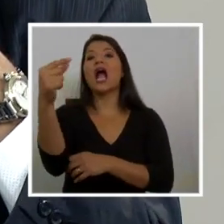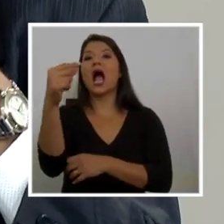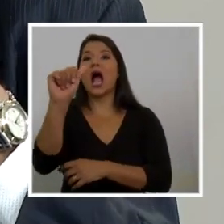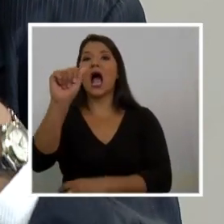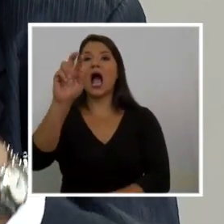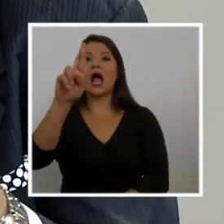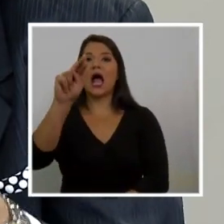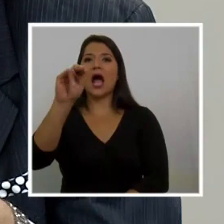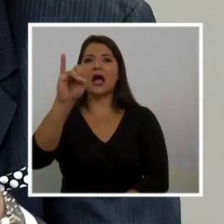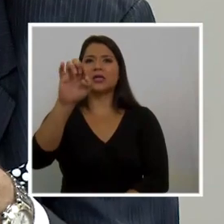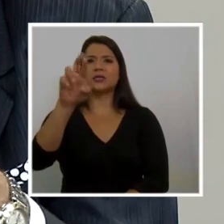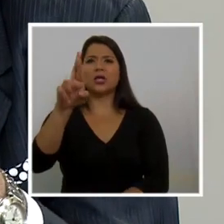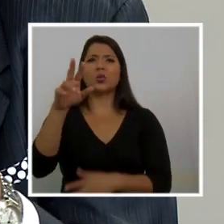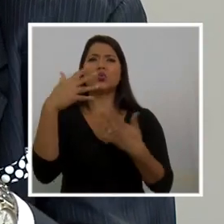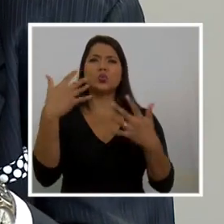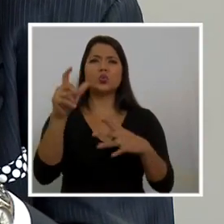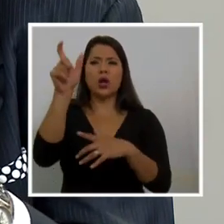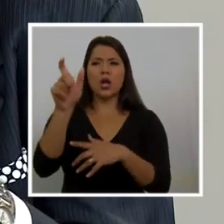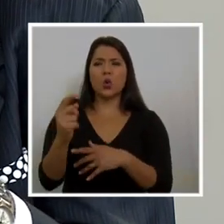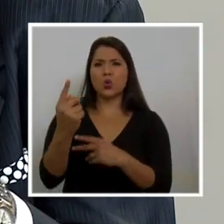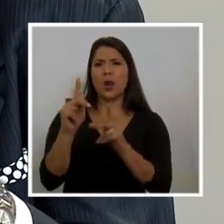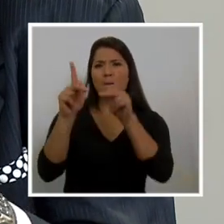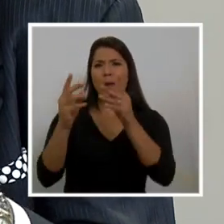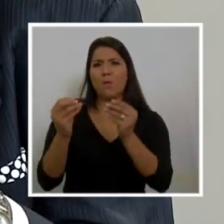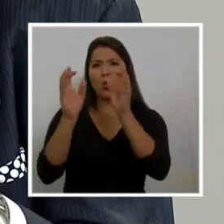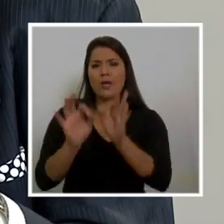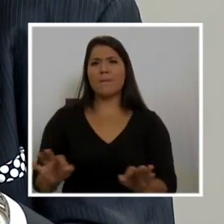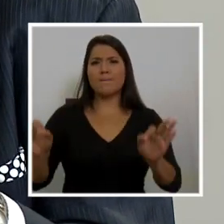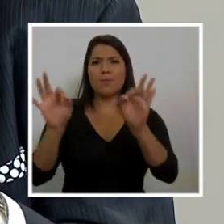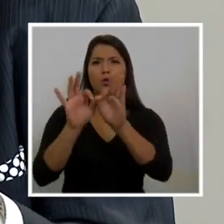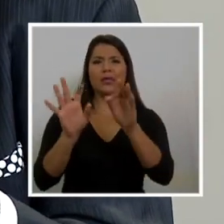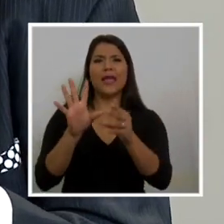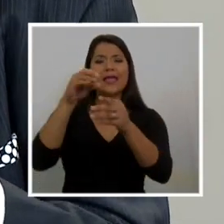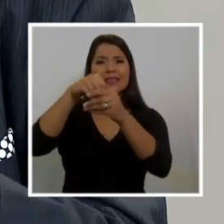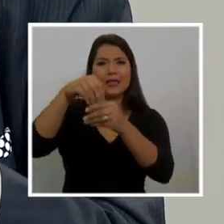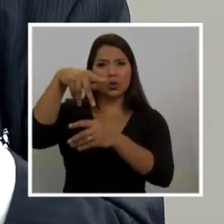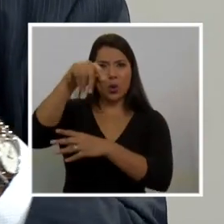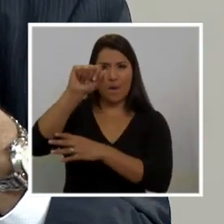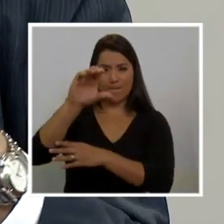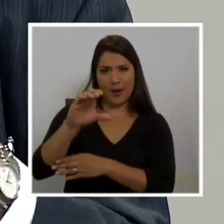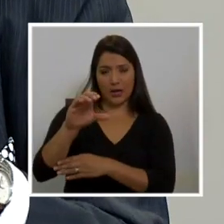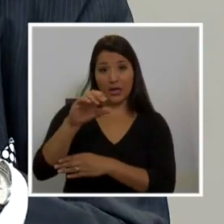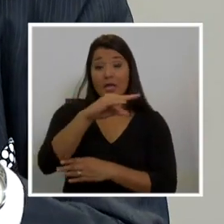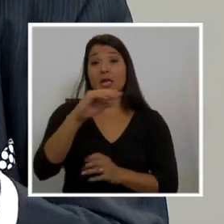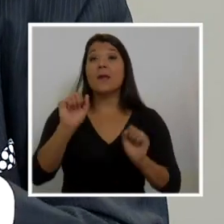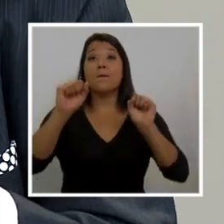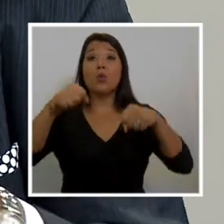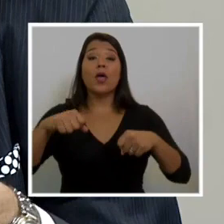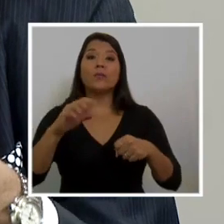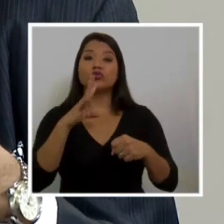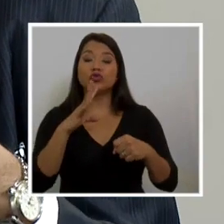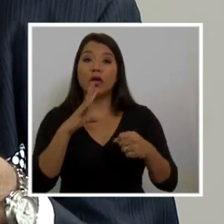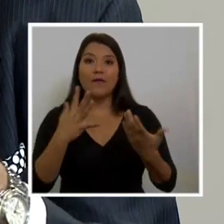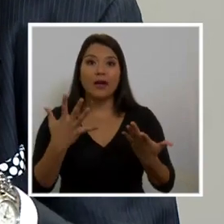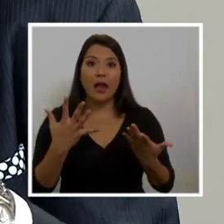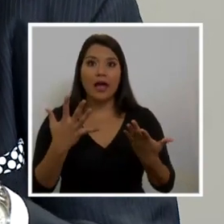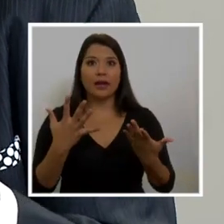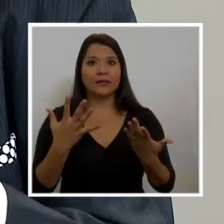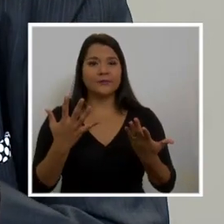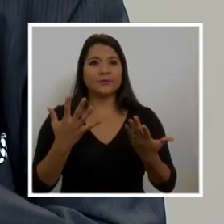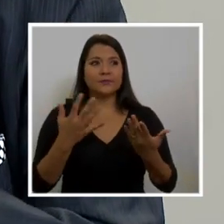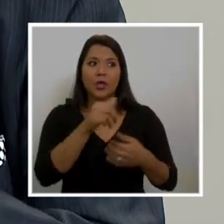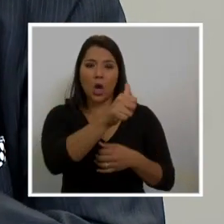figura fundamental dentro del Partido de Acción Ciudadana y el Ejecutivo. Y podríamos hablar de las figuras de la unidad. Entonces, aquí hay unos